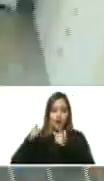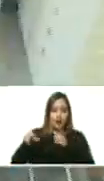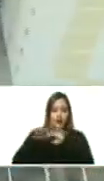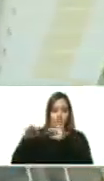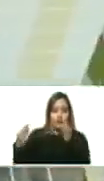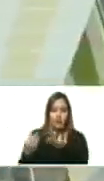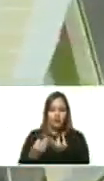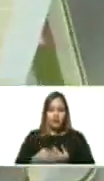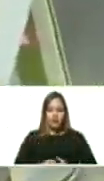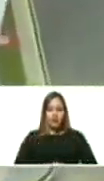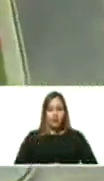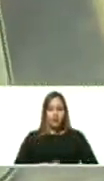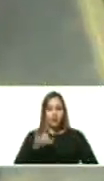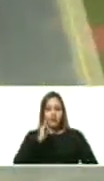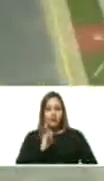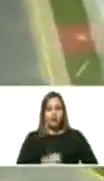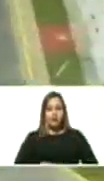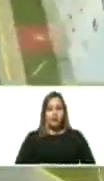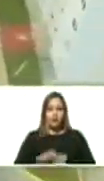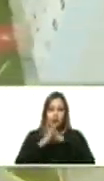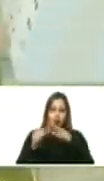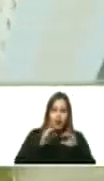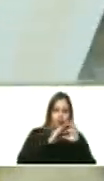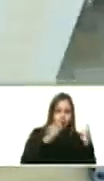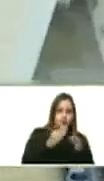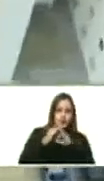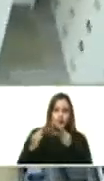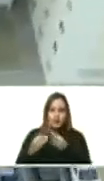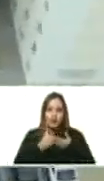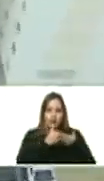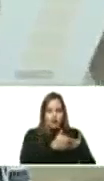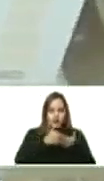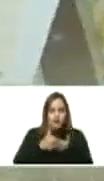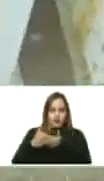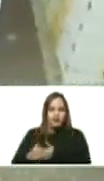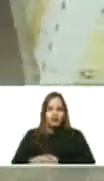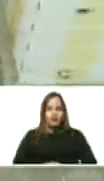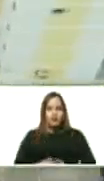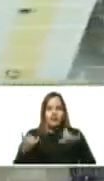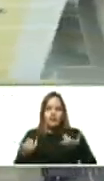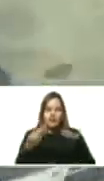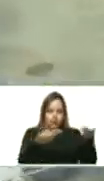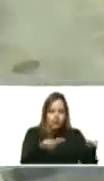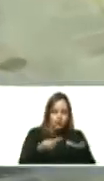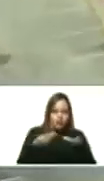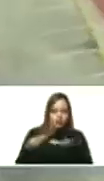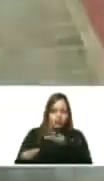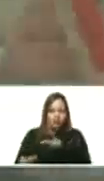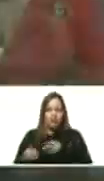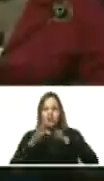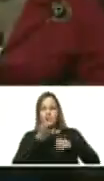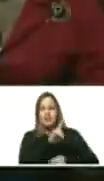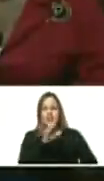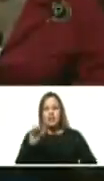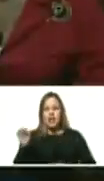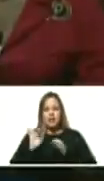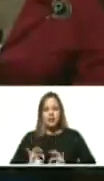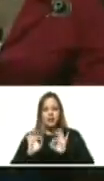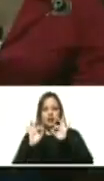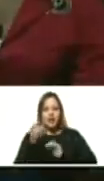familia que forma parte de todas las familias beneficiarias que están hoy recibiendo 100 en específico, estamos